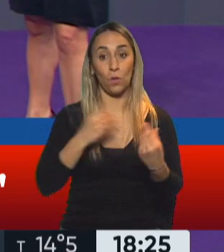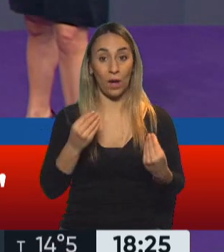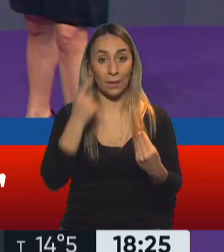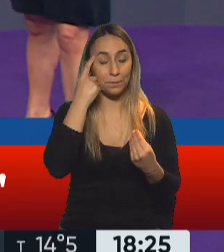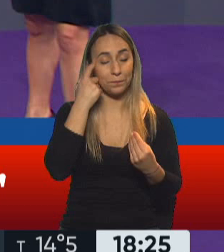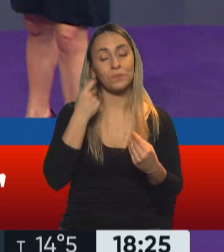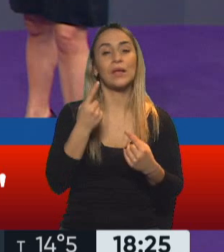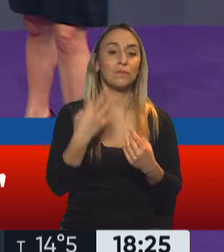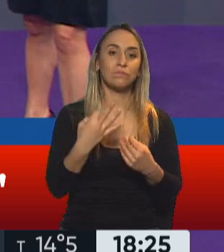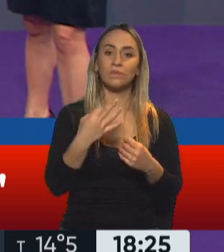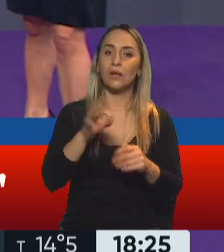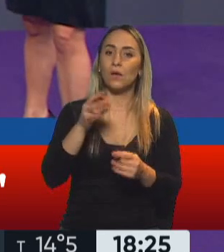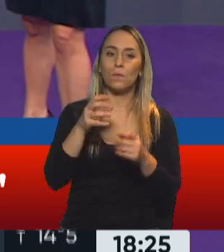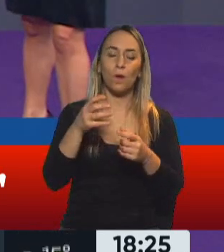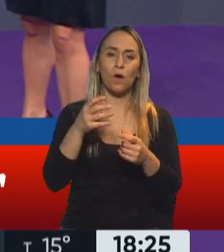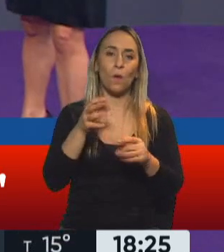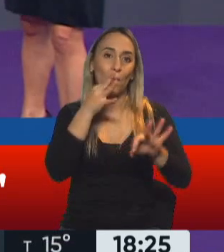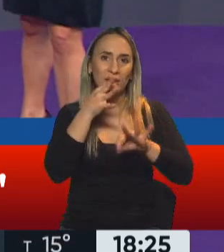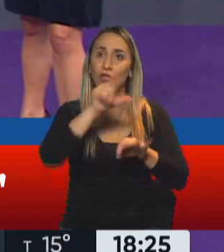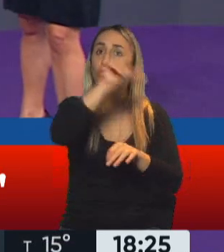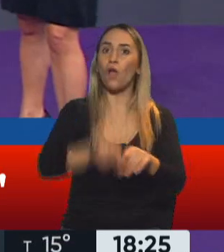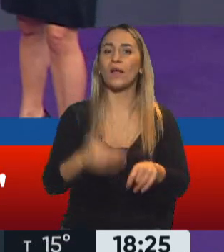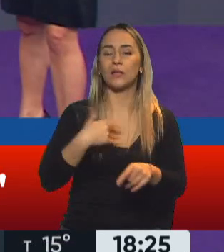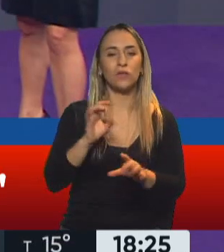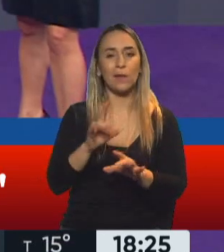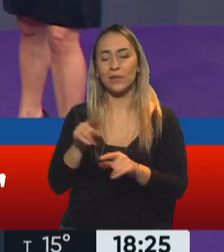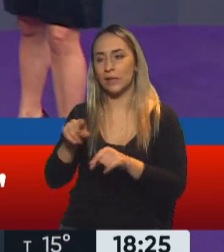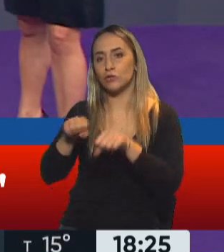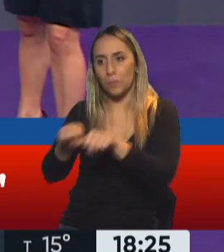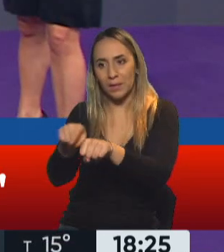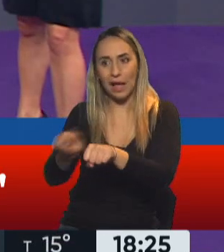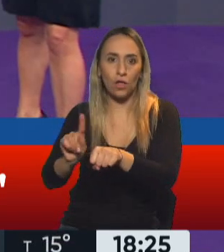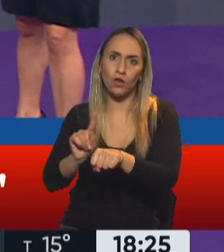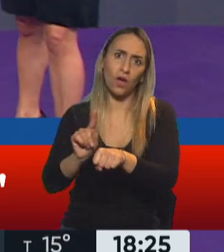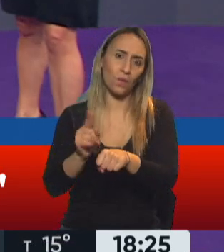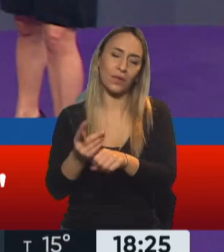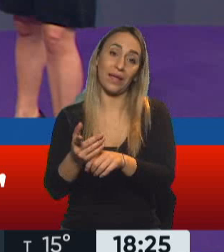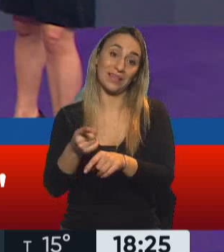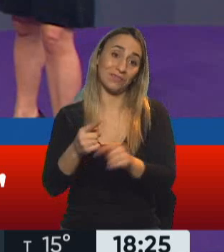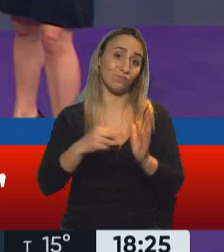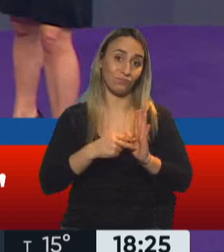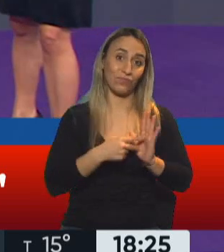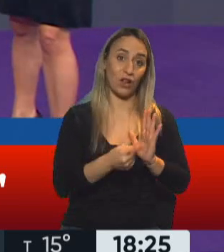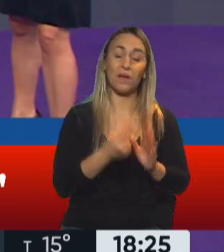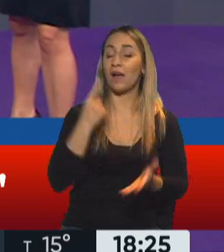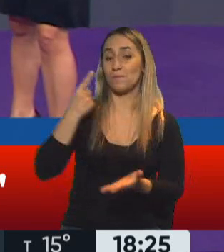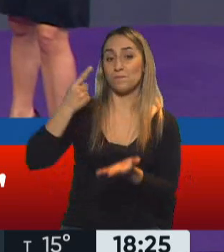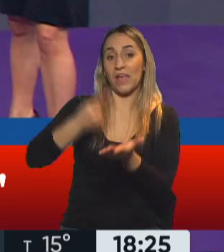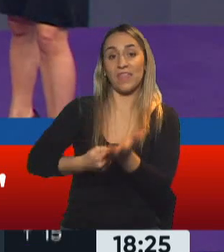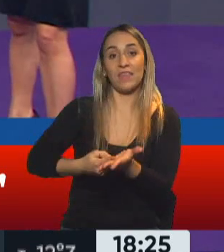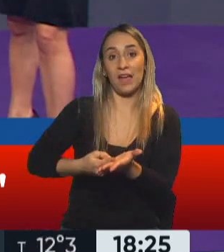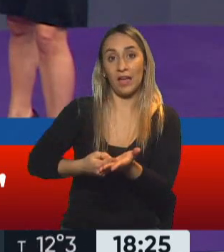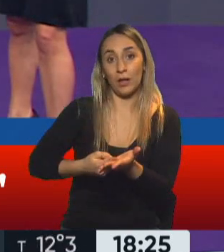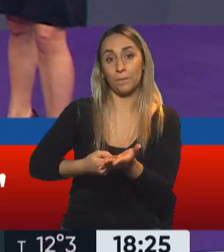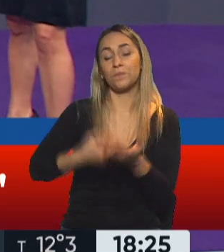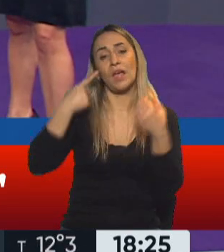estén en todo el país y no solamente en los supermercados. Claro, que era el principal, claro, problema que se había encontrado cuando se había lanzado